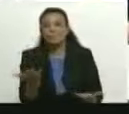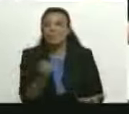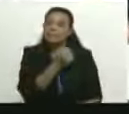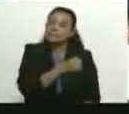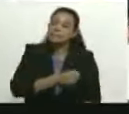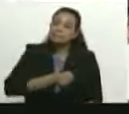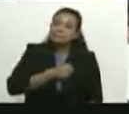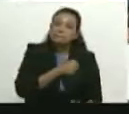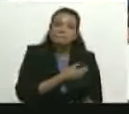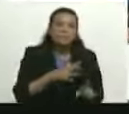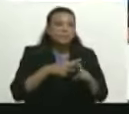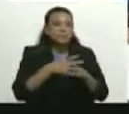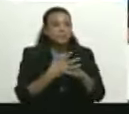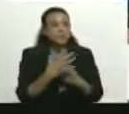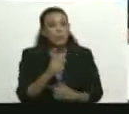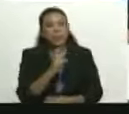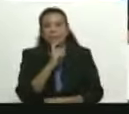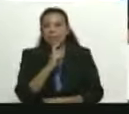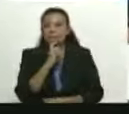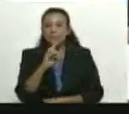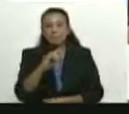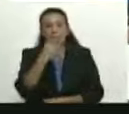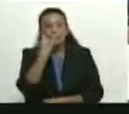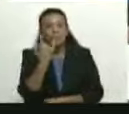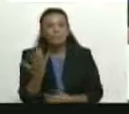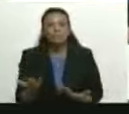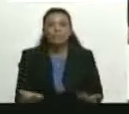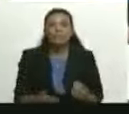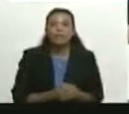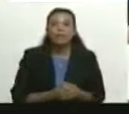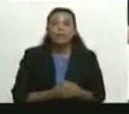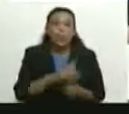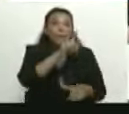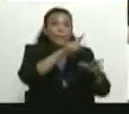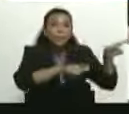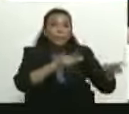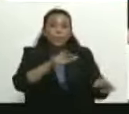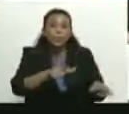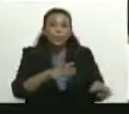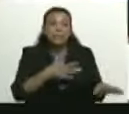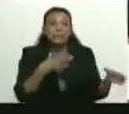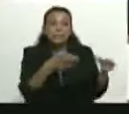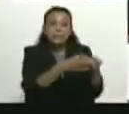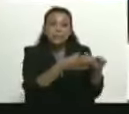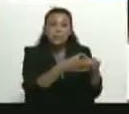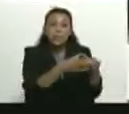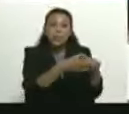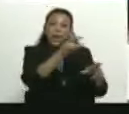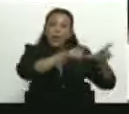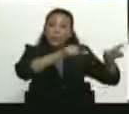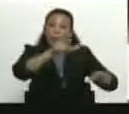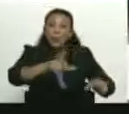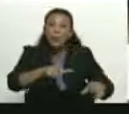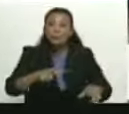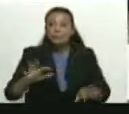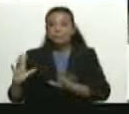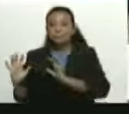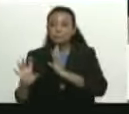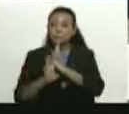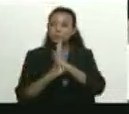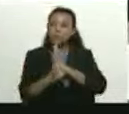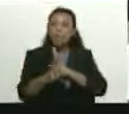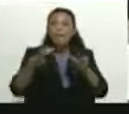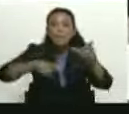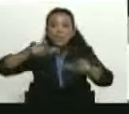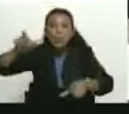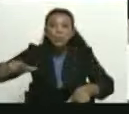y desafortunadamente un hecho ciudadano, de participación ciudadana, de un